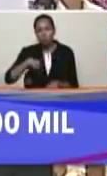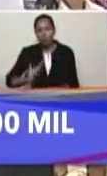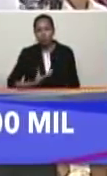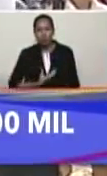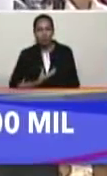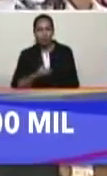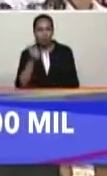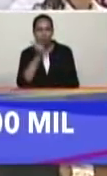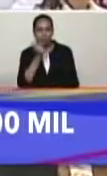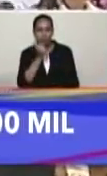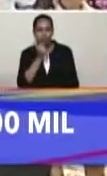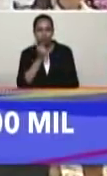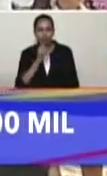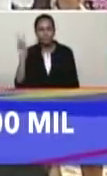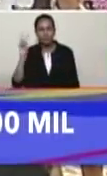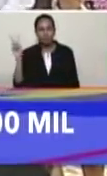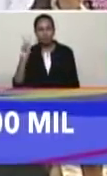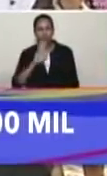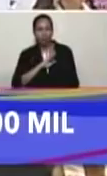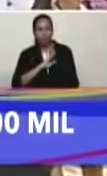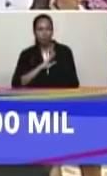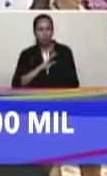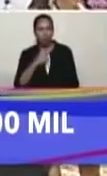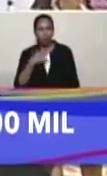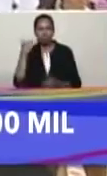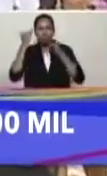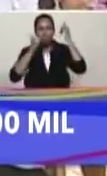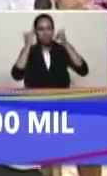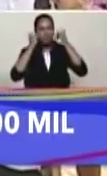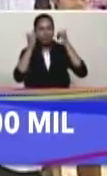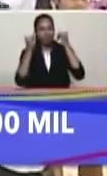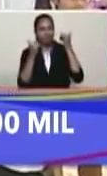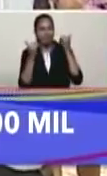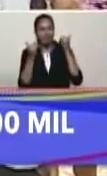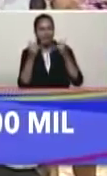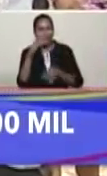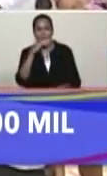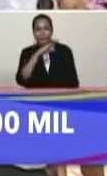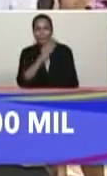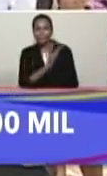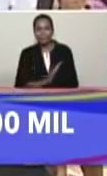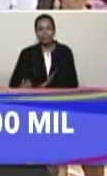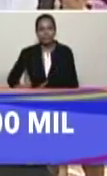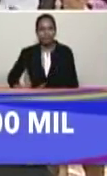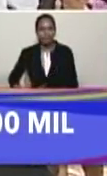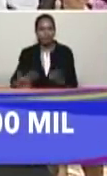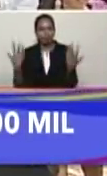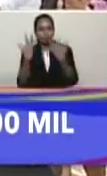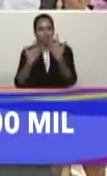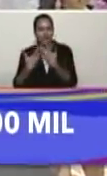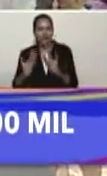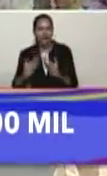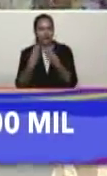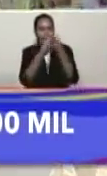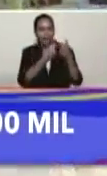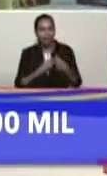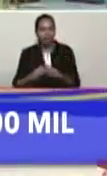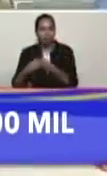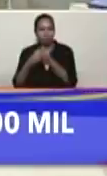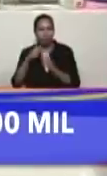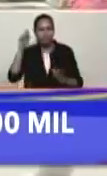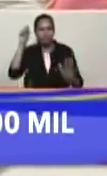Burgos. En Venezuela hoy estamos de fiesta, mi comandante presidente. Guerra económica, bloqueo